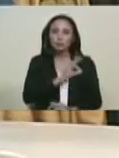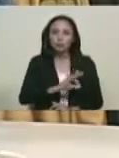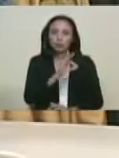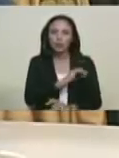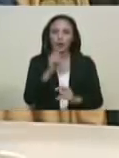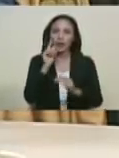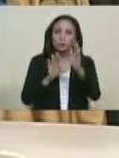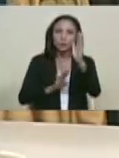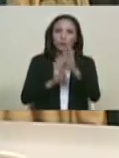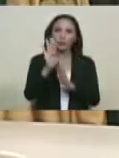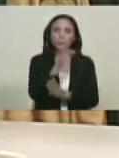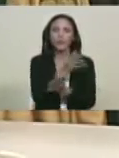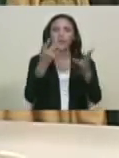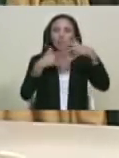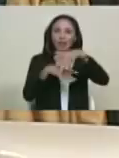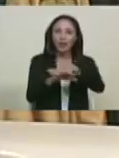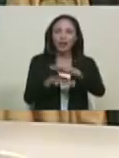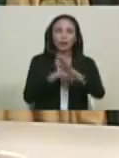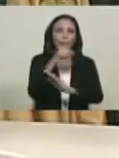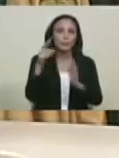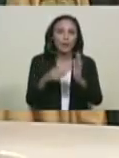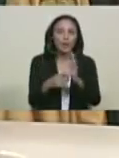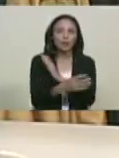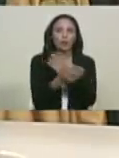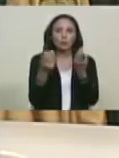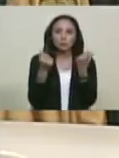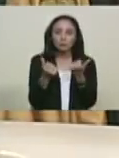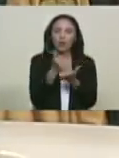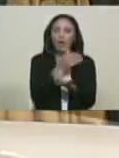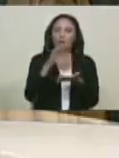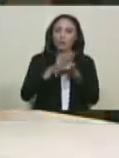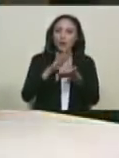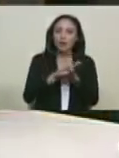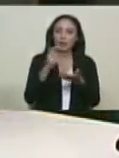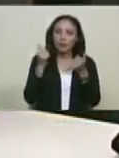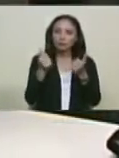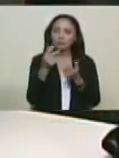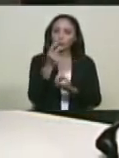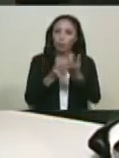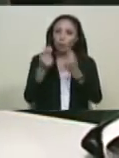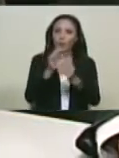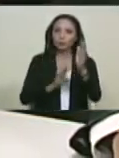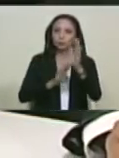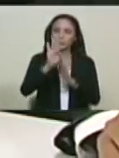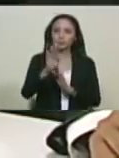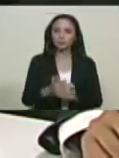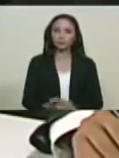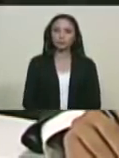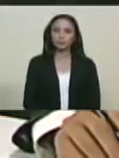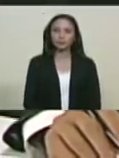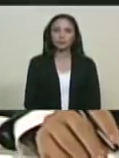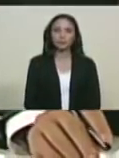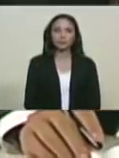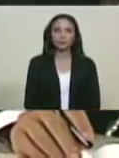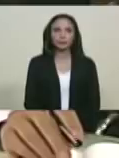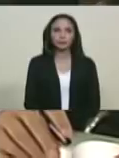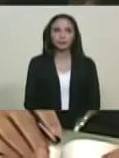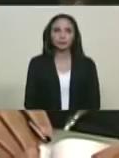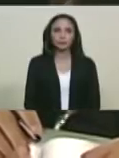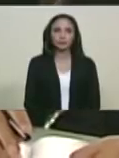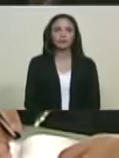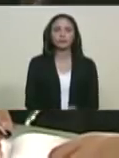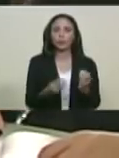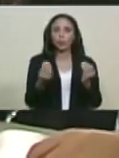desde el punto de vista integral la estabilidad y la prosperidad de más se firme se fundamenta en la estabilidad